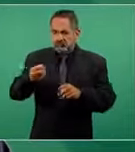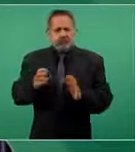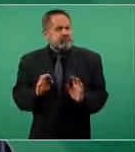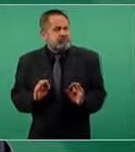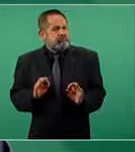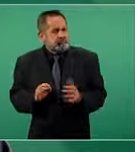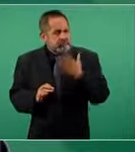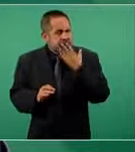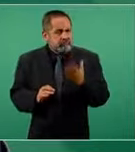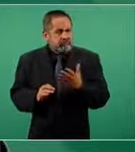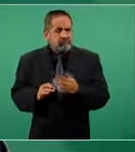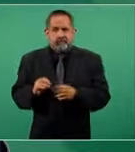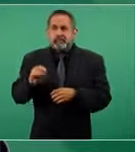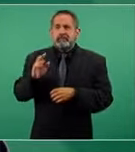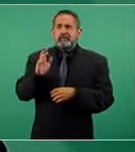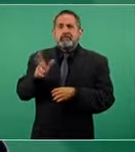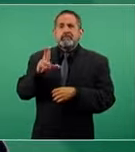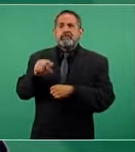evitamos el riesgo